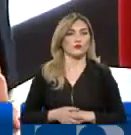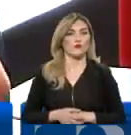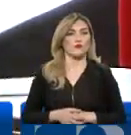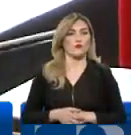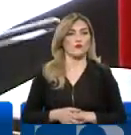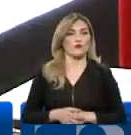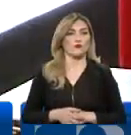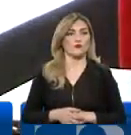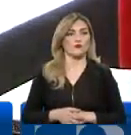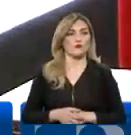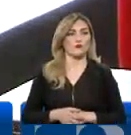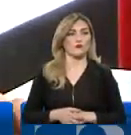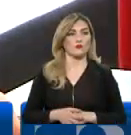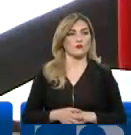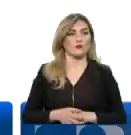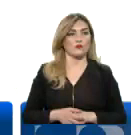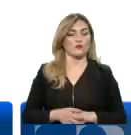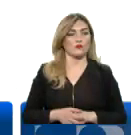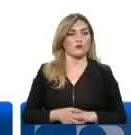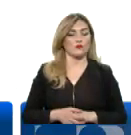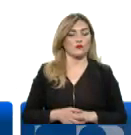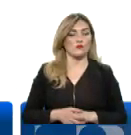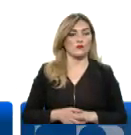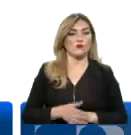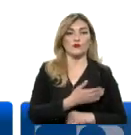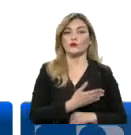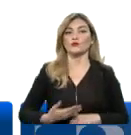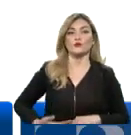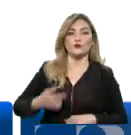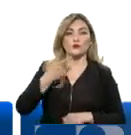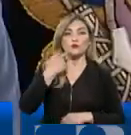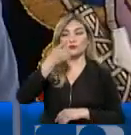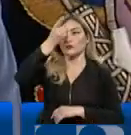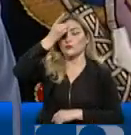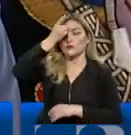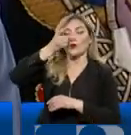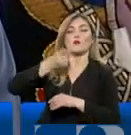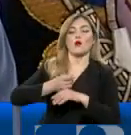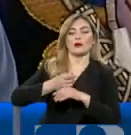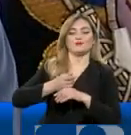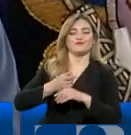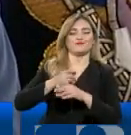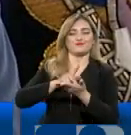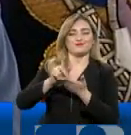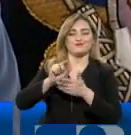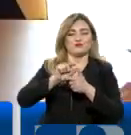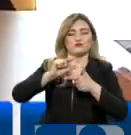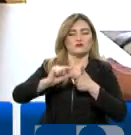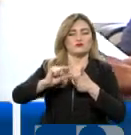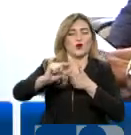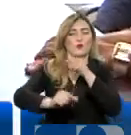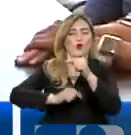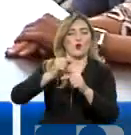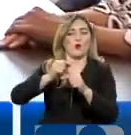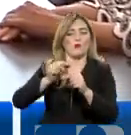primer mandatario destacó la renegociación o reestructuración de la deuda. Dijo que